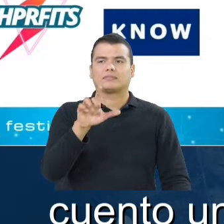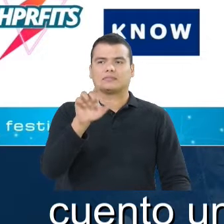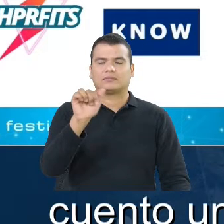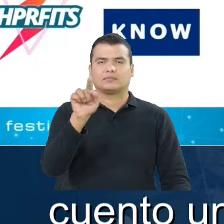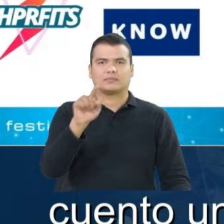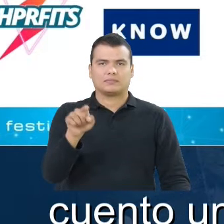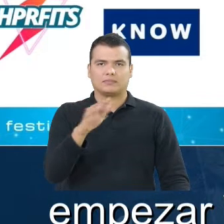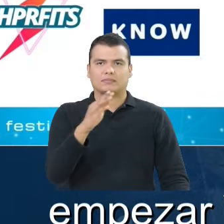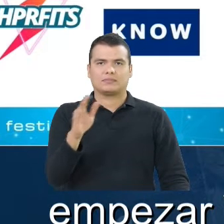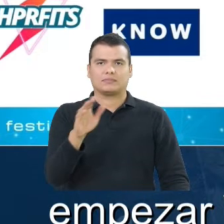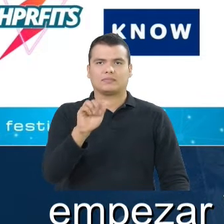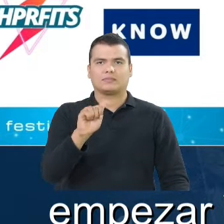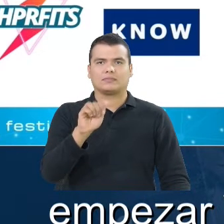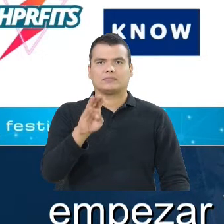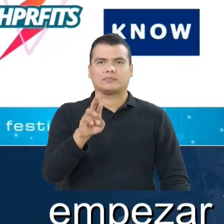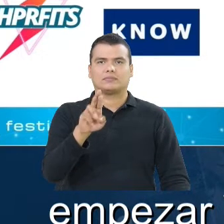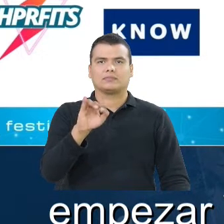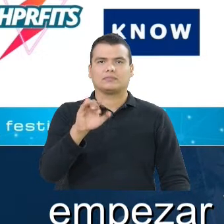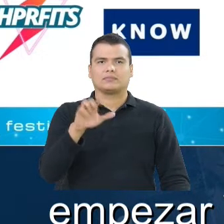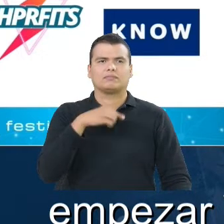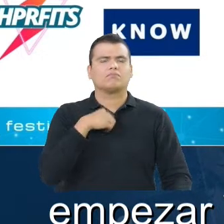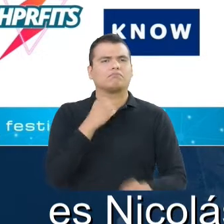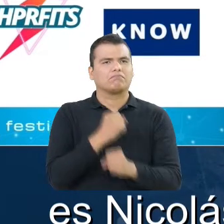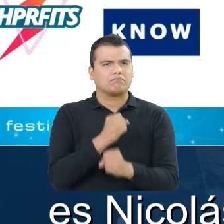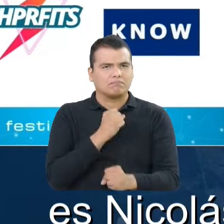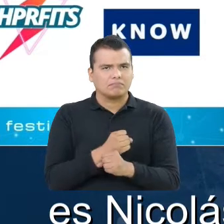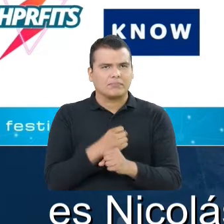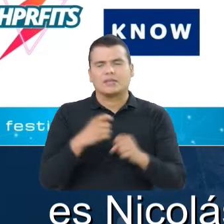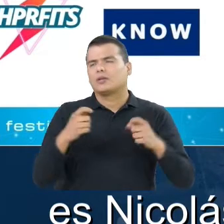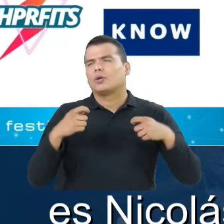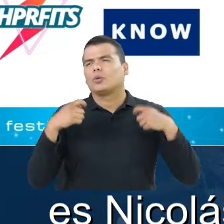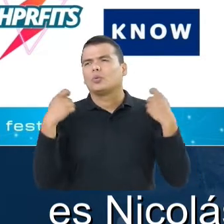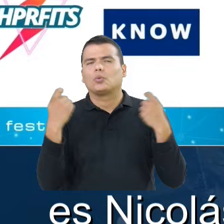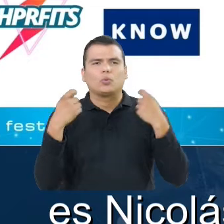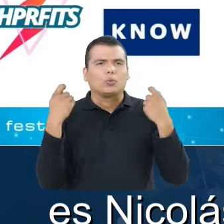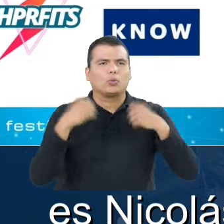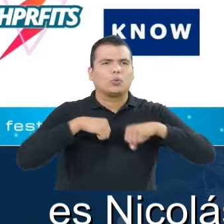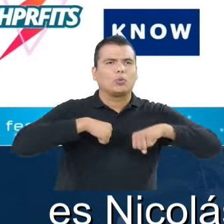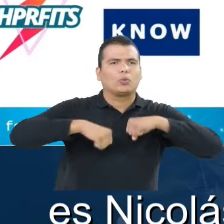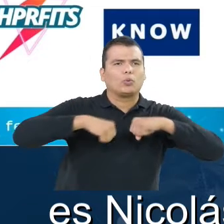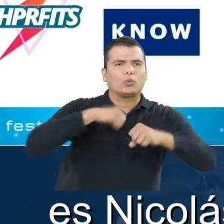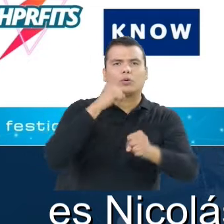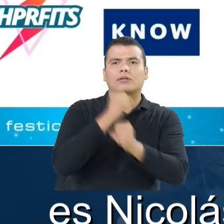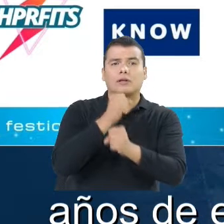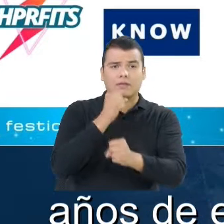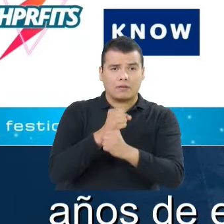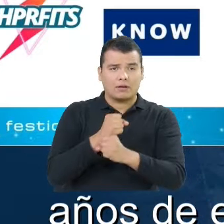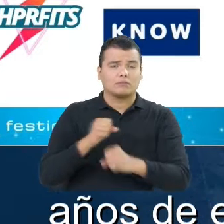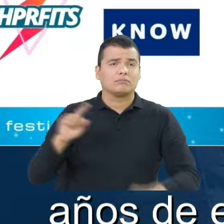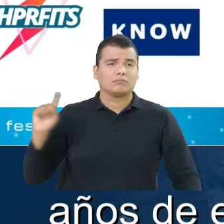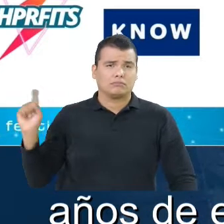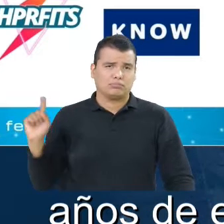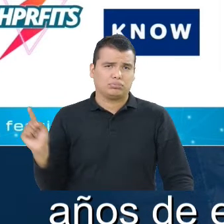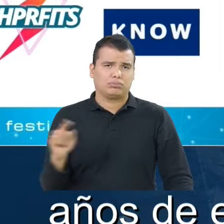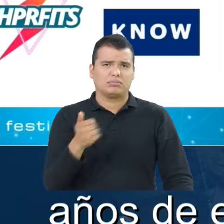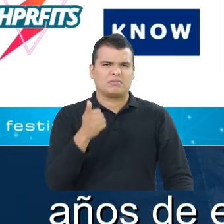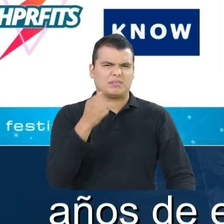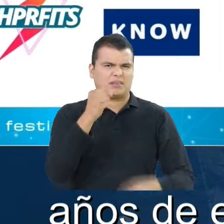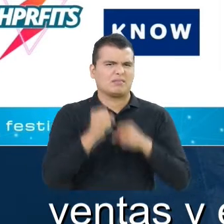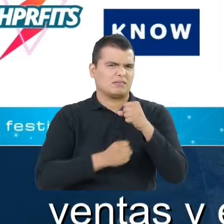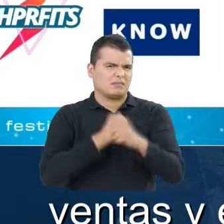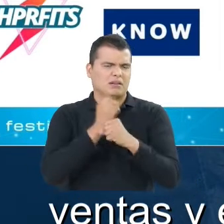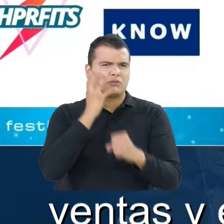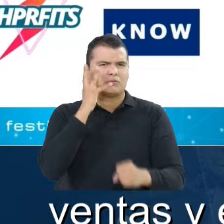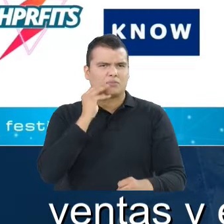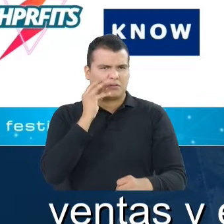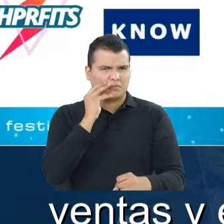llevo más de 10 años de experiencia en el mundo de las ventas y en el mundo de las ventas digitales o online.